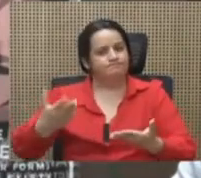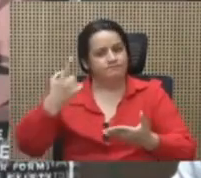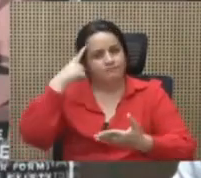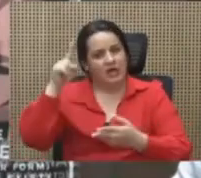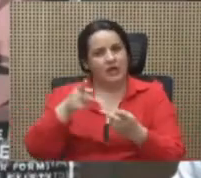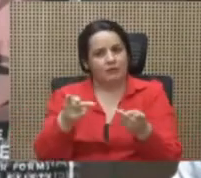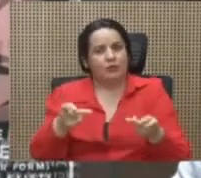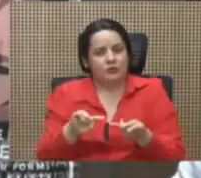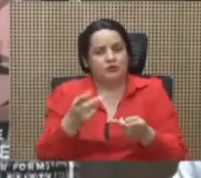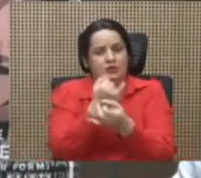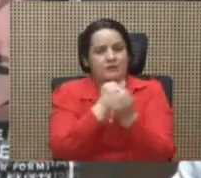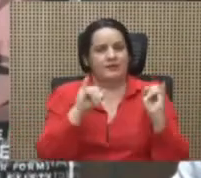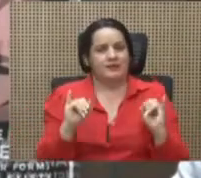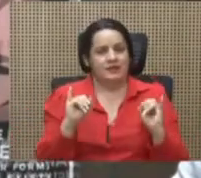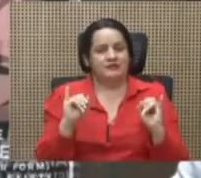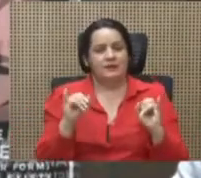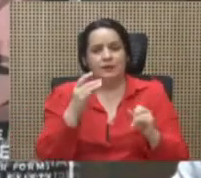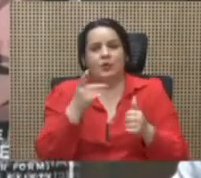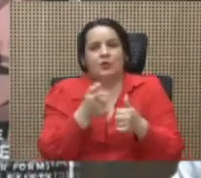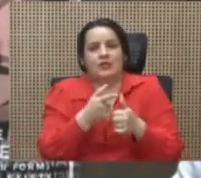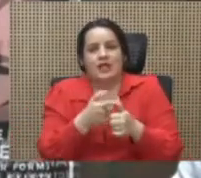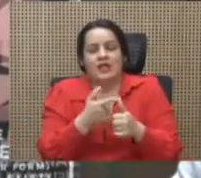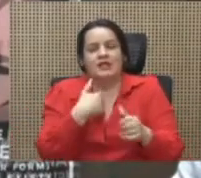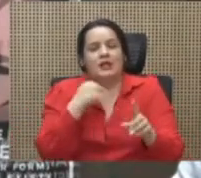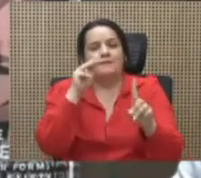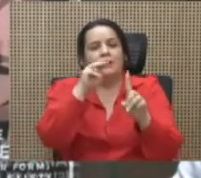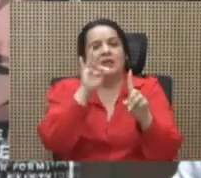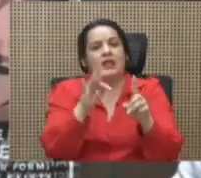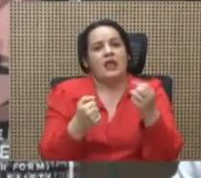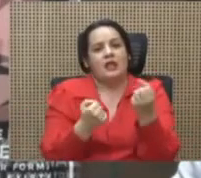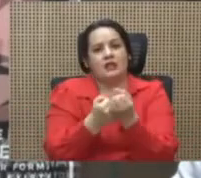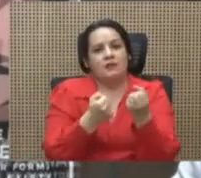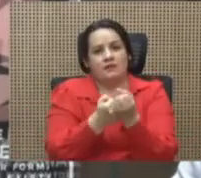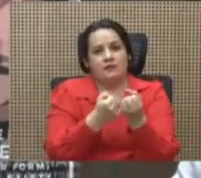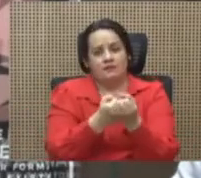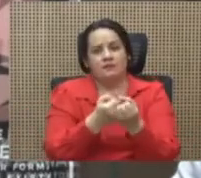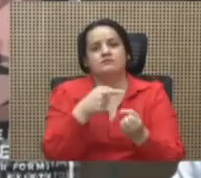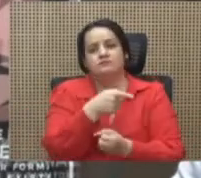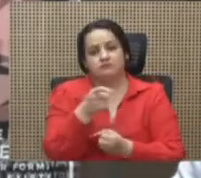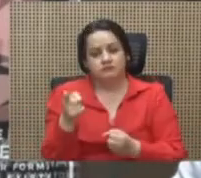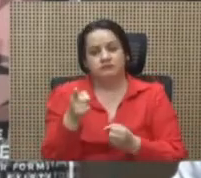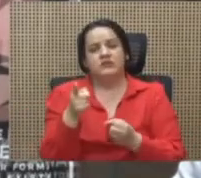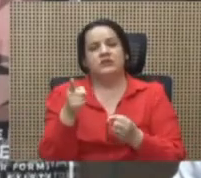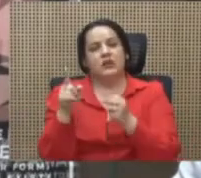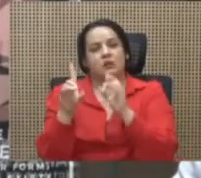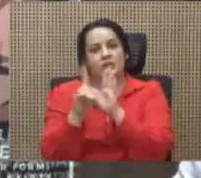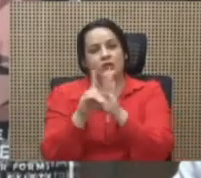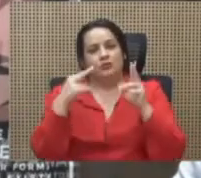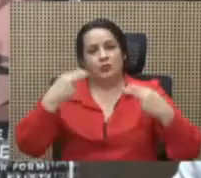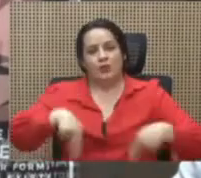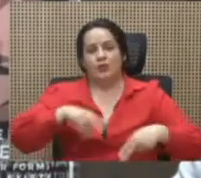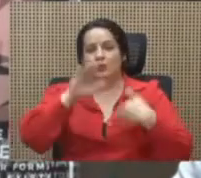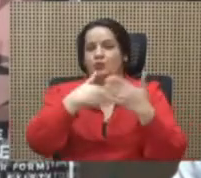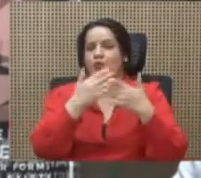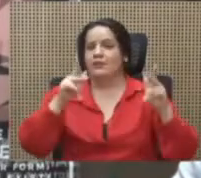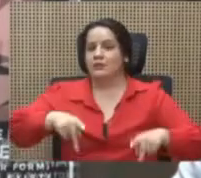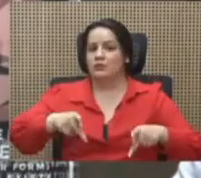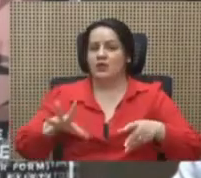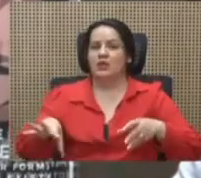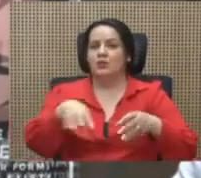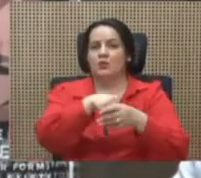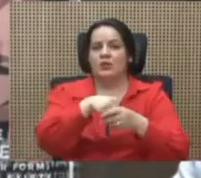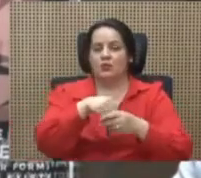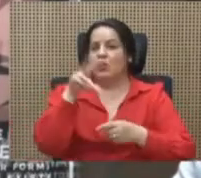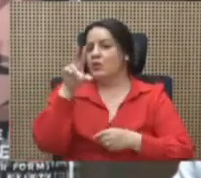y tener como meta trabajar a favor de los derechos humanos de todas las personas sin distinguir Incluyendo a los no nacidos